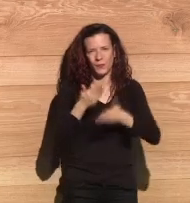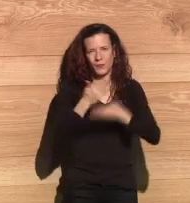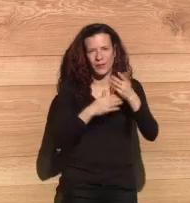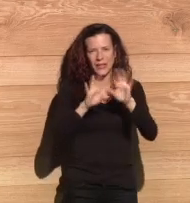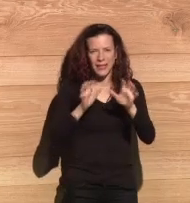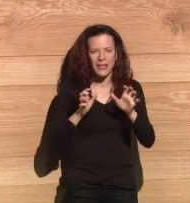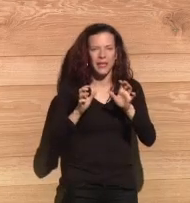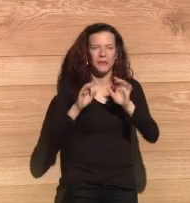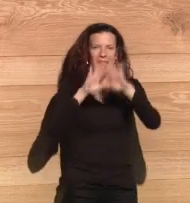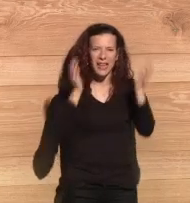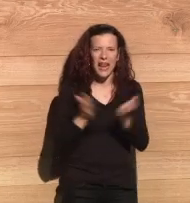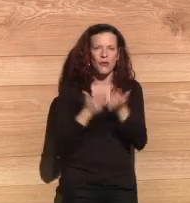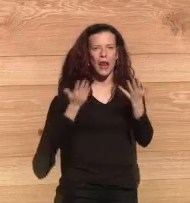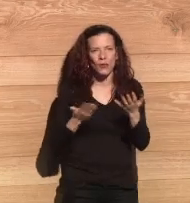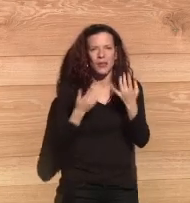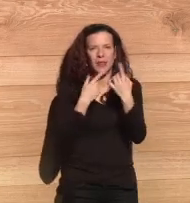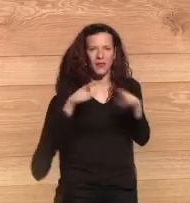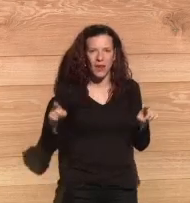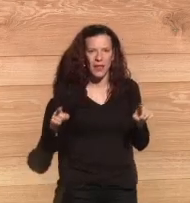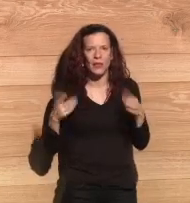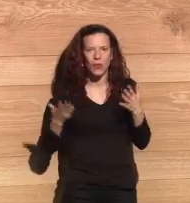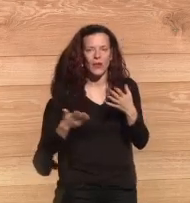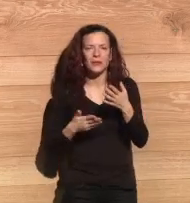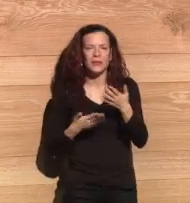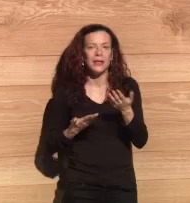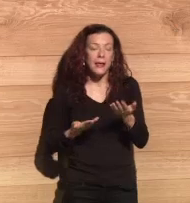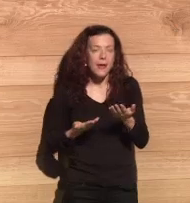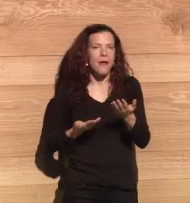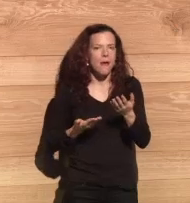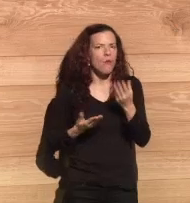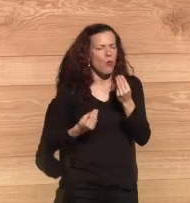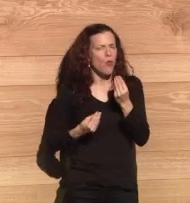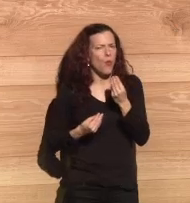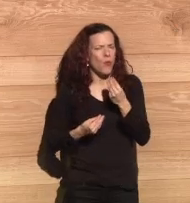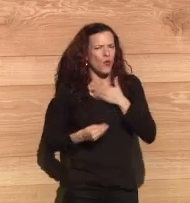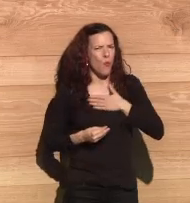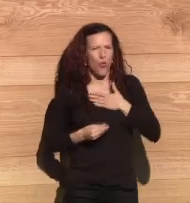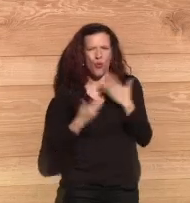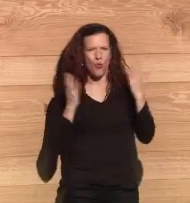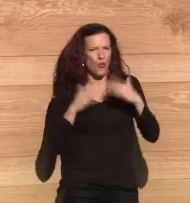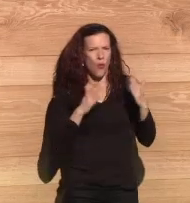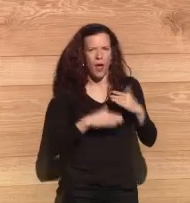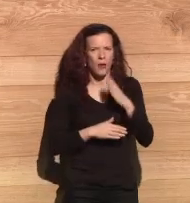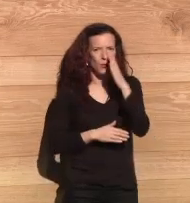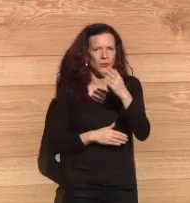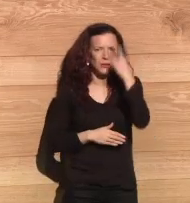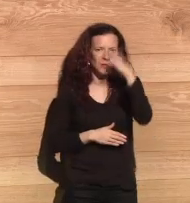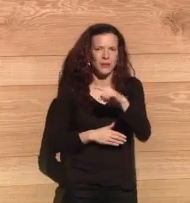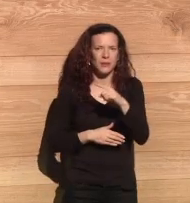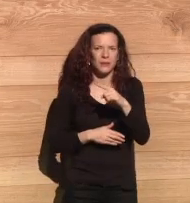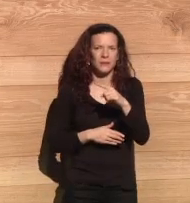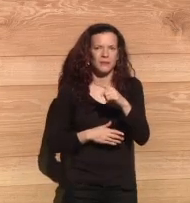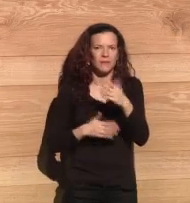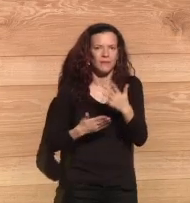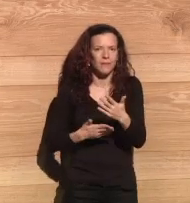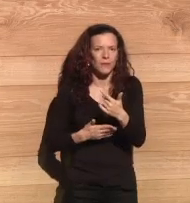poco diferente y pues, ellos ven y saben todo, ¿no? Pero es muy incómodo saber que seguro